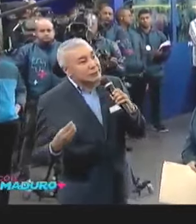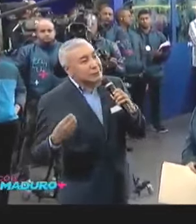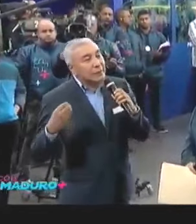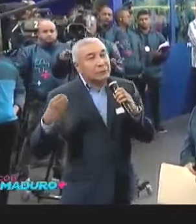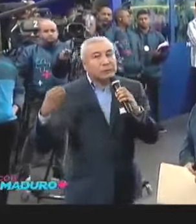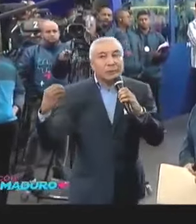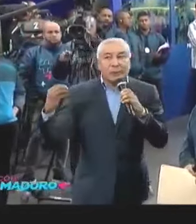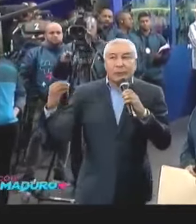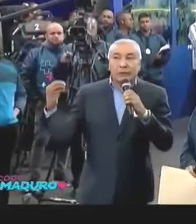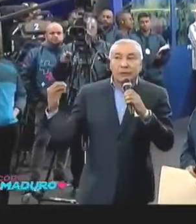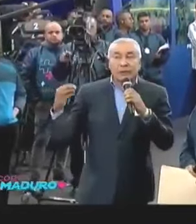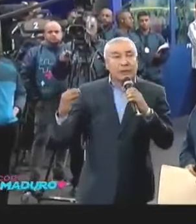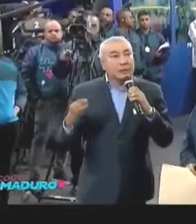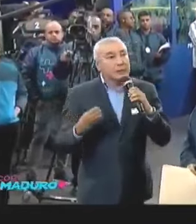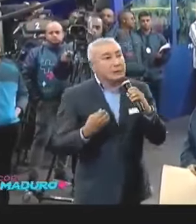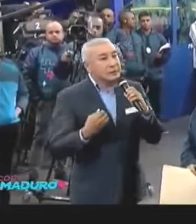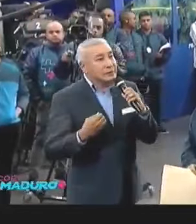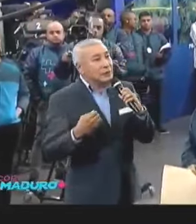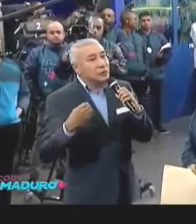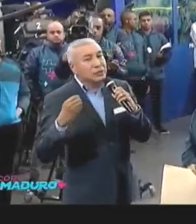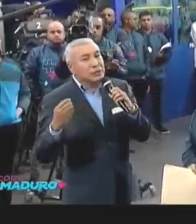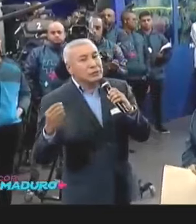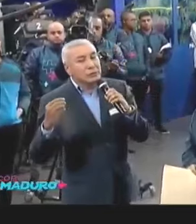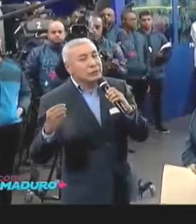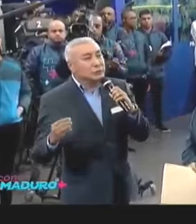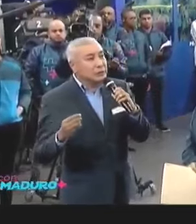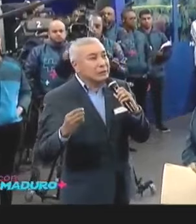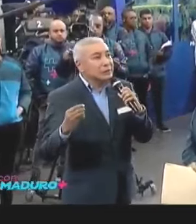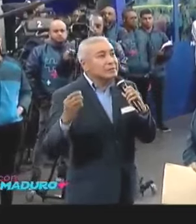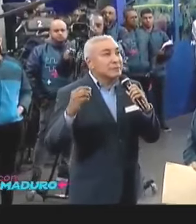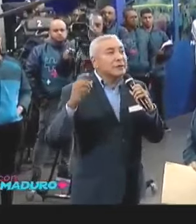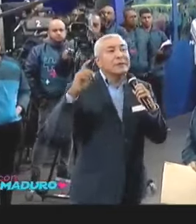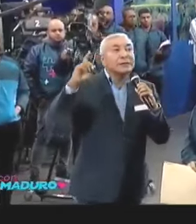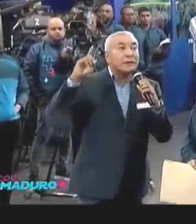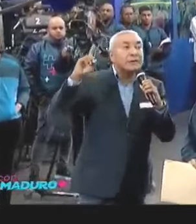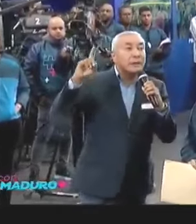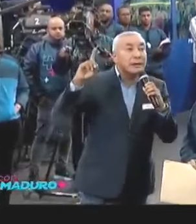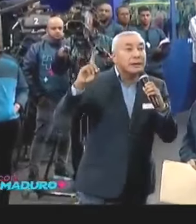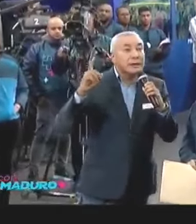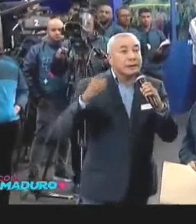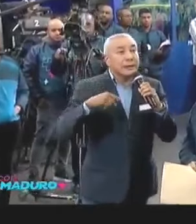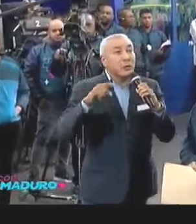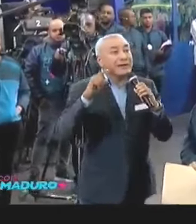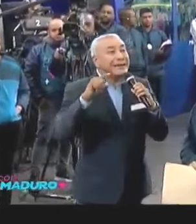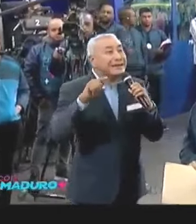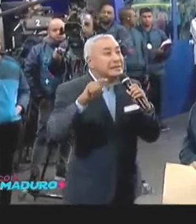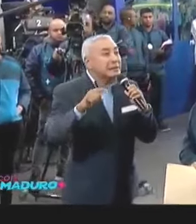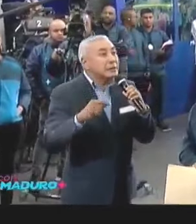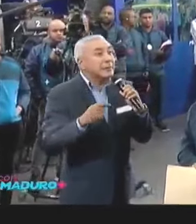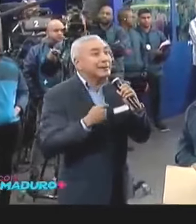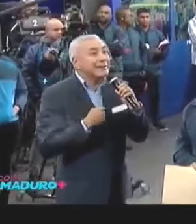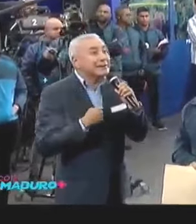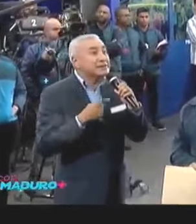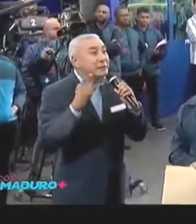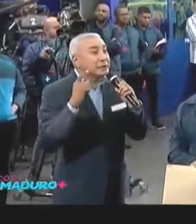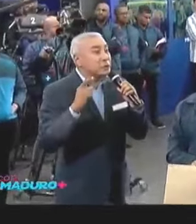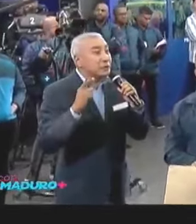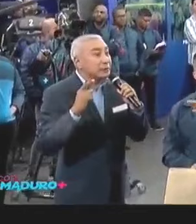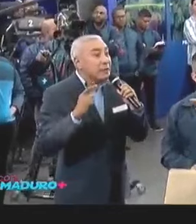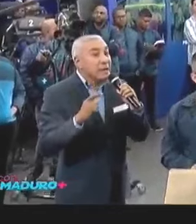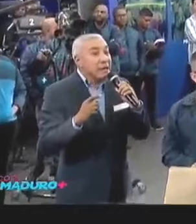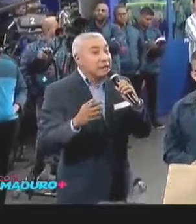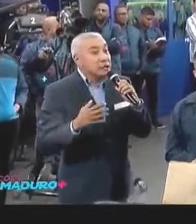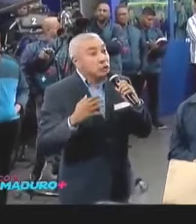estaba niño que cantaba un tema Ricardo Aguirre, que decía, los niños de Venezuela deben saber mientras vivan que la Guayana Esequiba